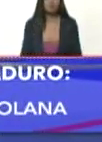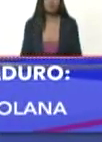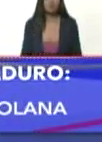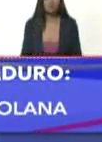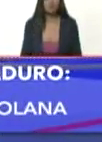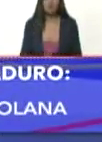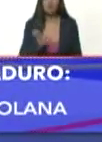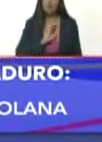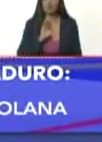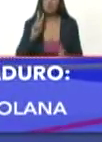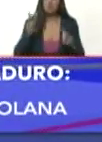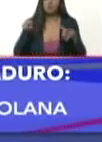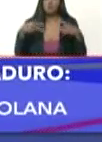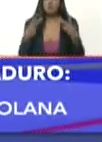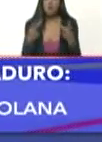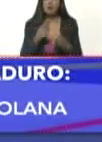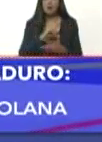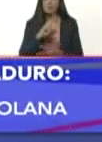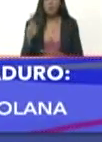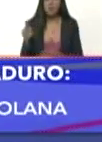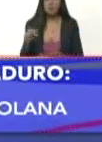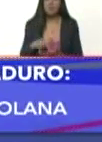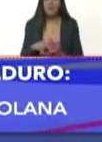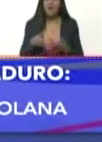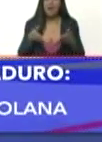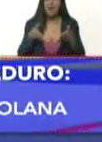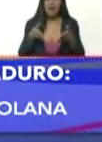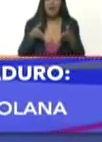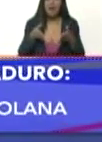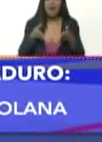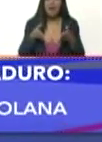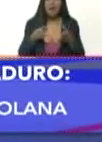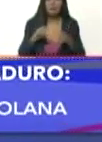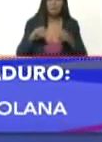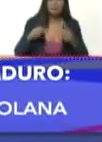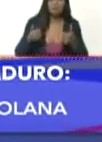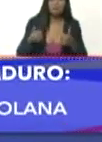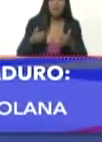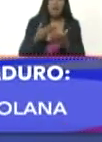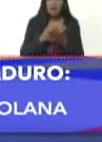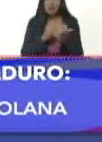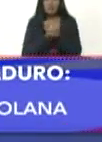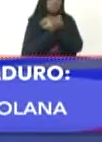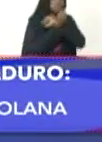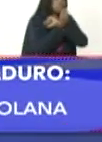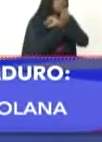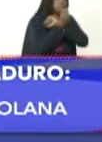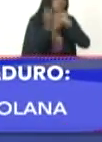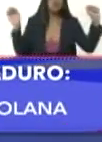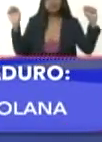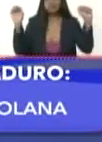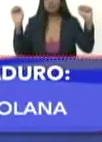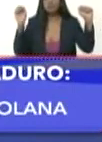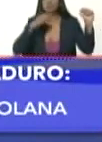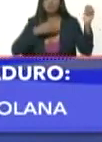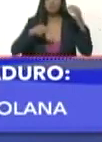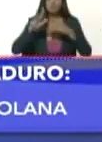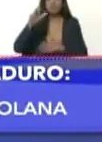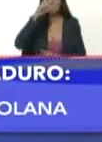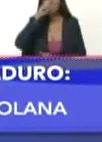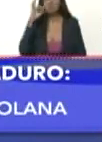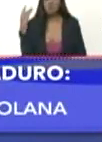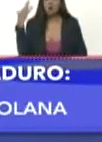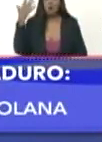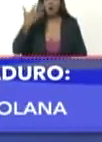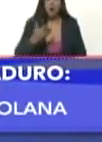propio de una nueva república nacida de las antiguas cadenas de 300 años de